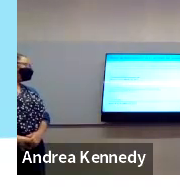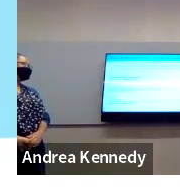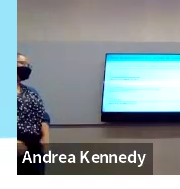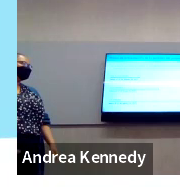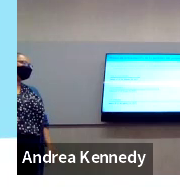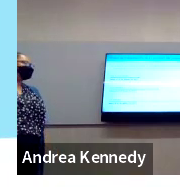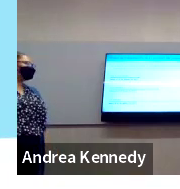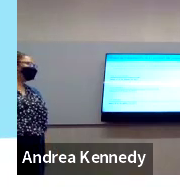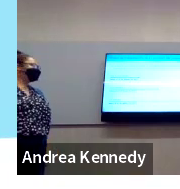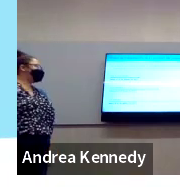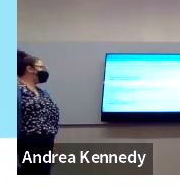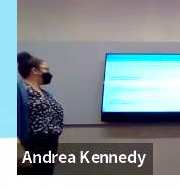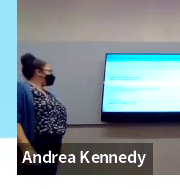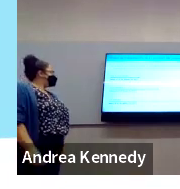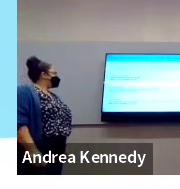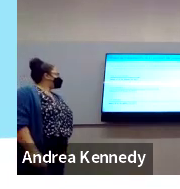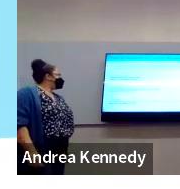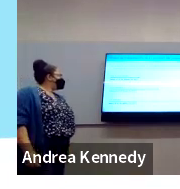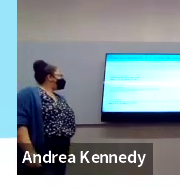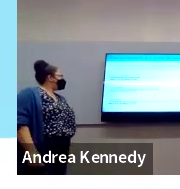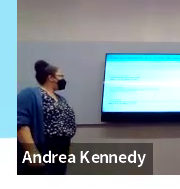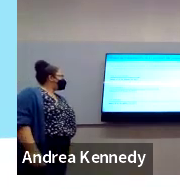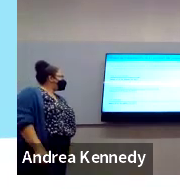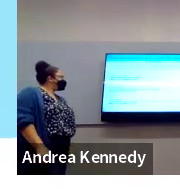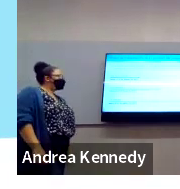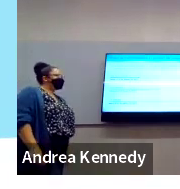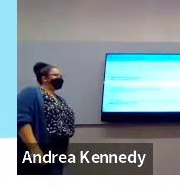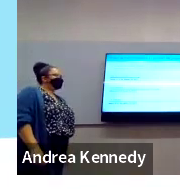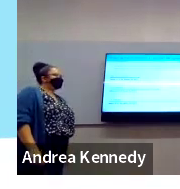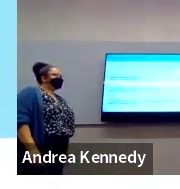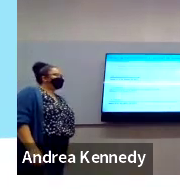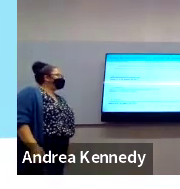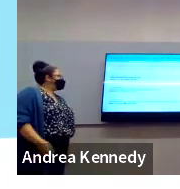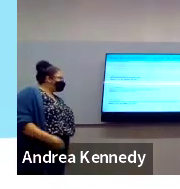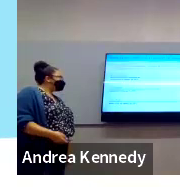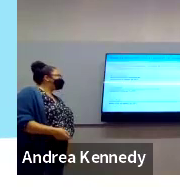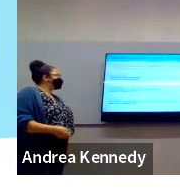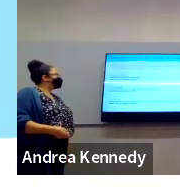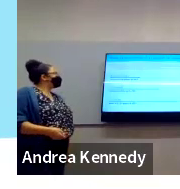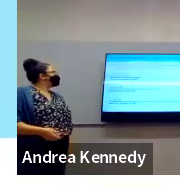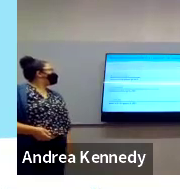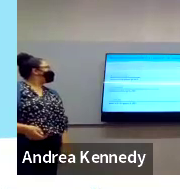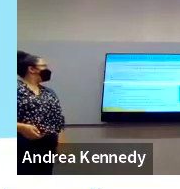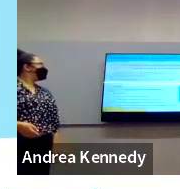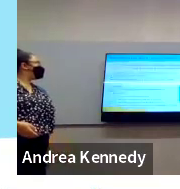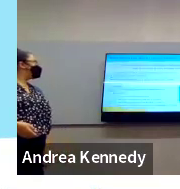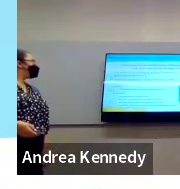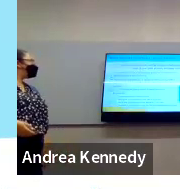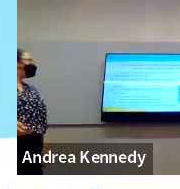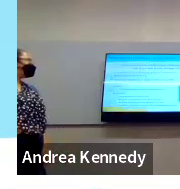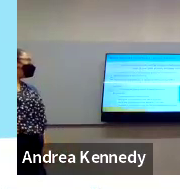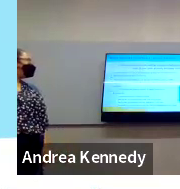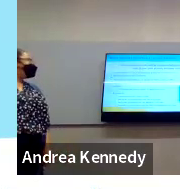20 unidades, usted va a ver su petición más tardar el 31 de mayo del 2025.